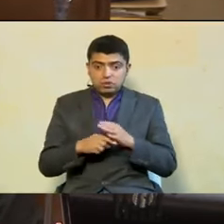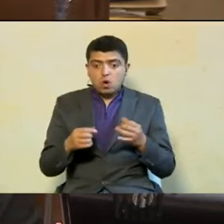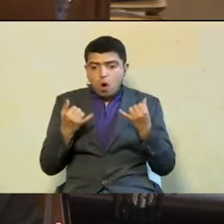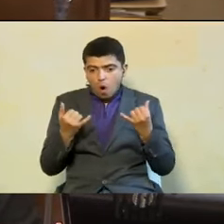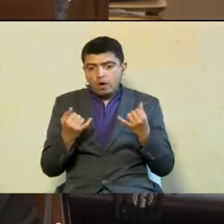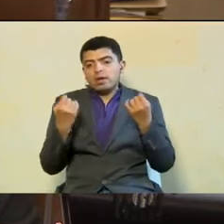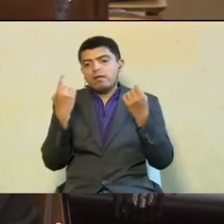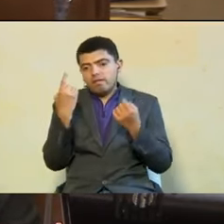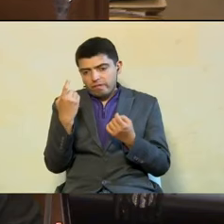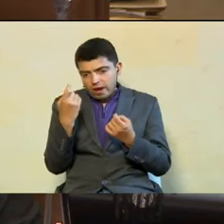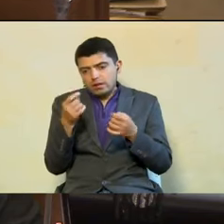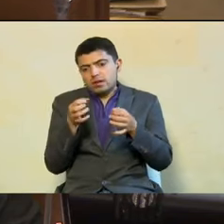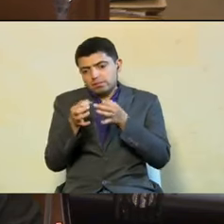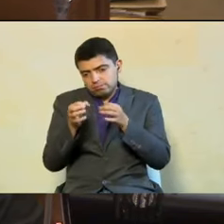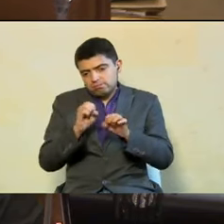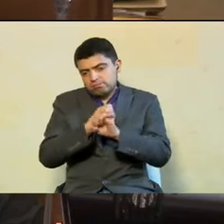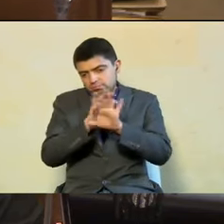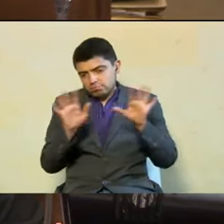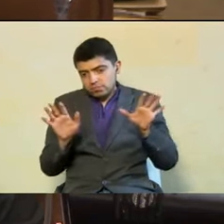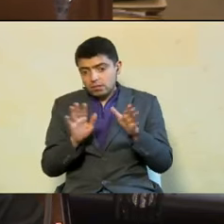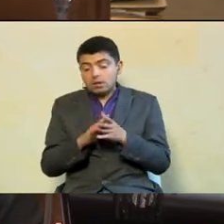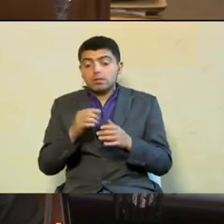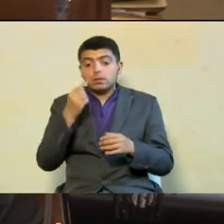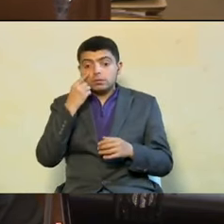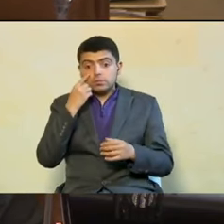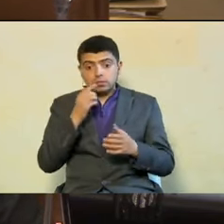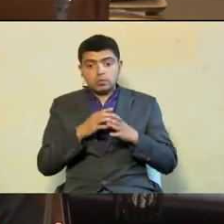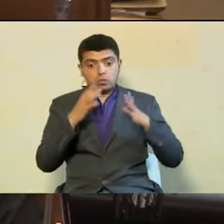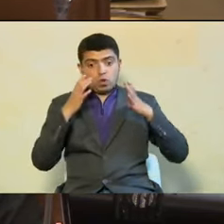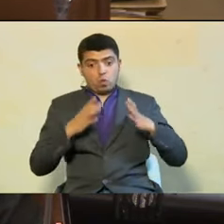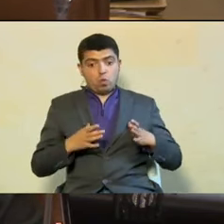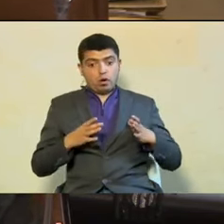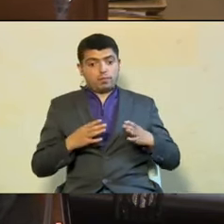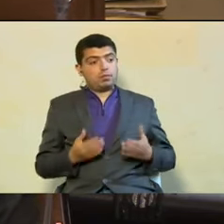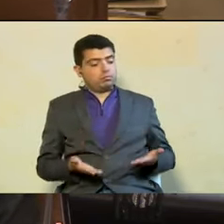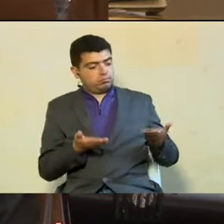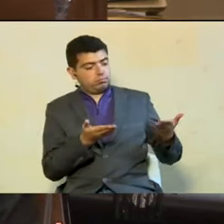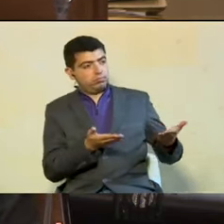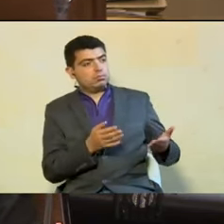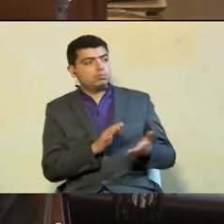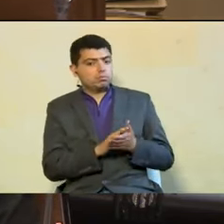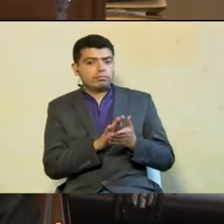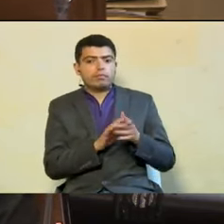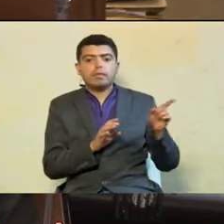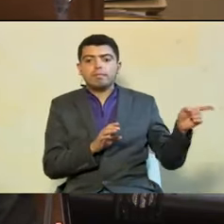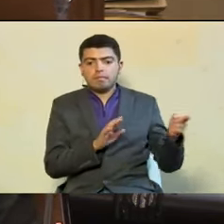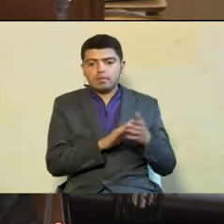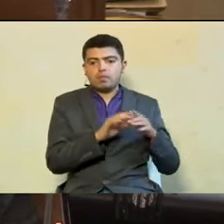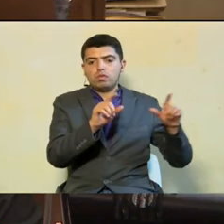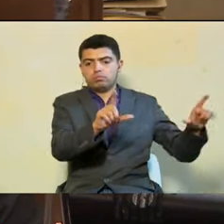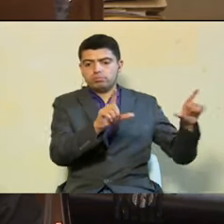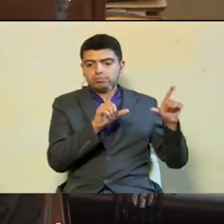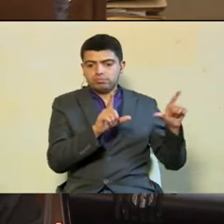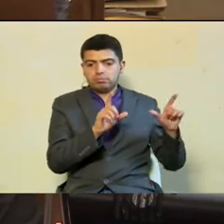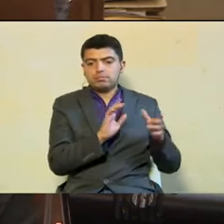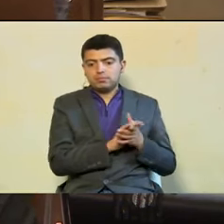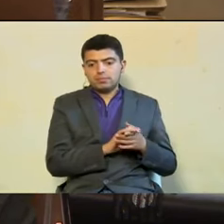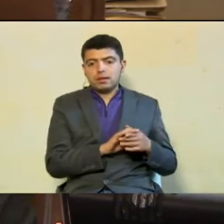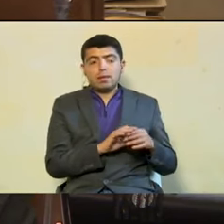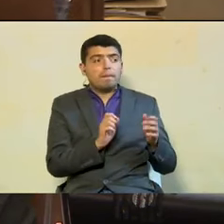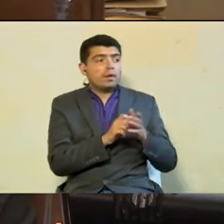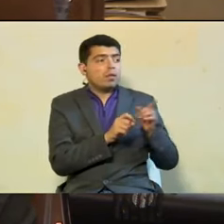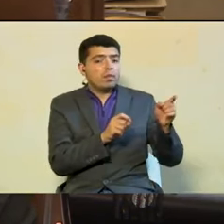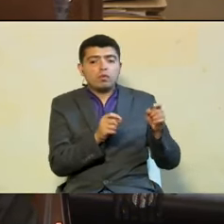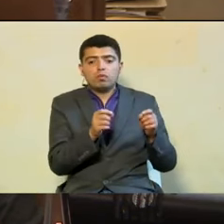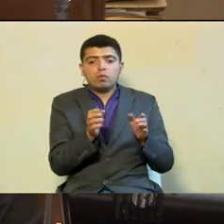que son procedimientos complejos y le mete uno su cuerpo y su salud a una persona que tiene su pregrado de Medicina perfecto pero que además hizo solo un